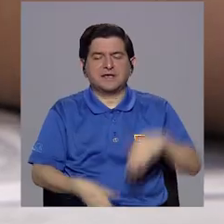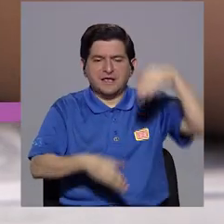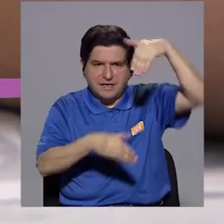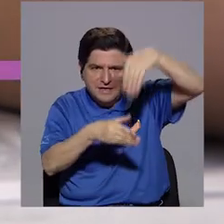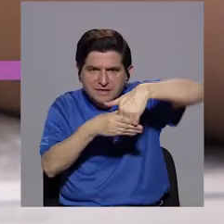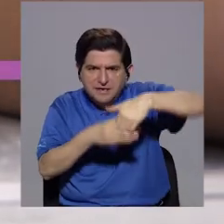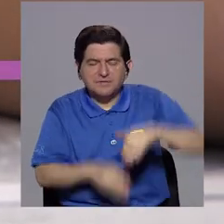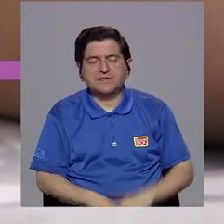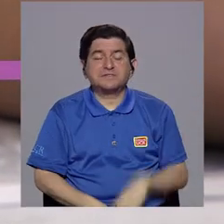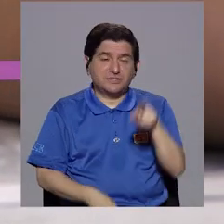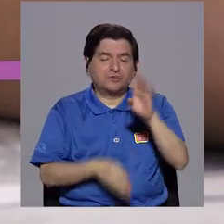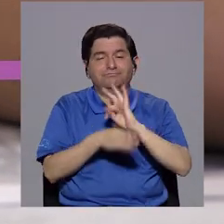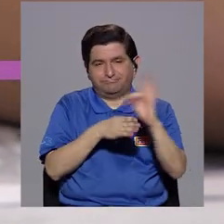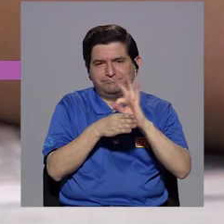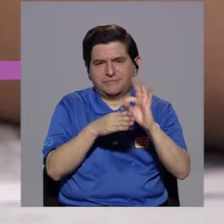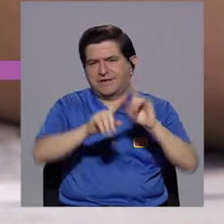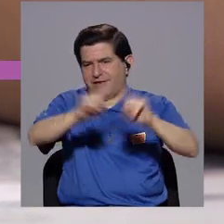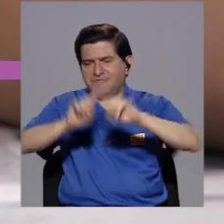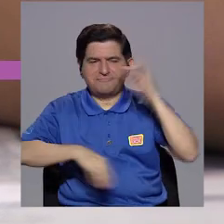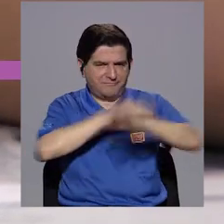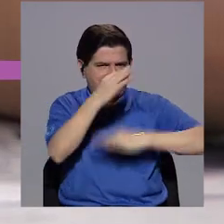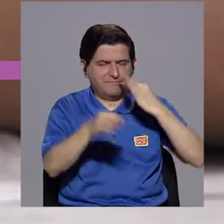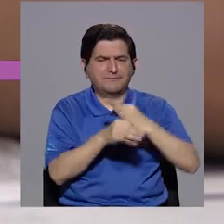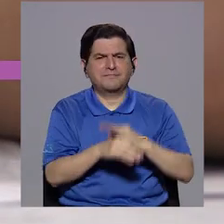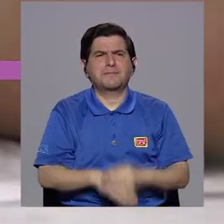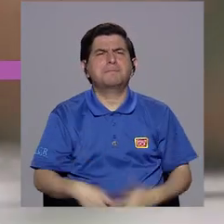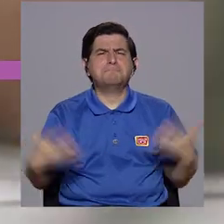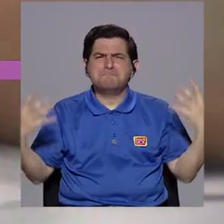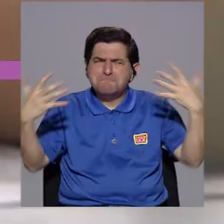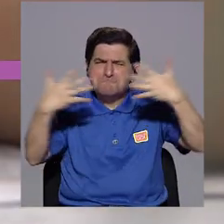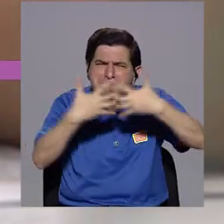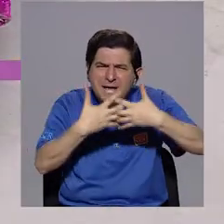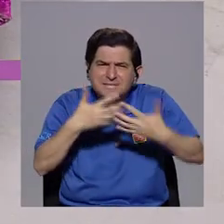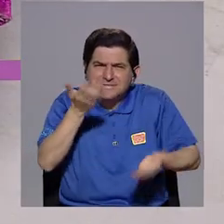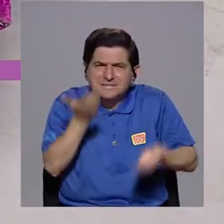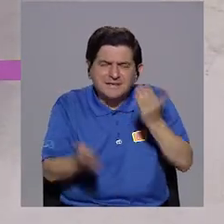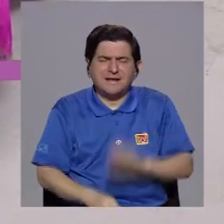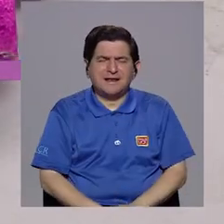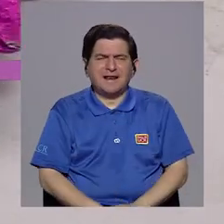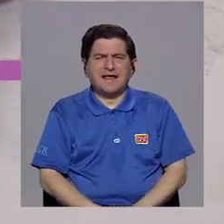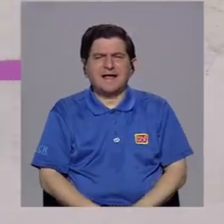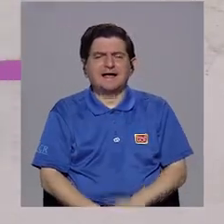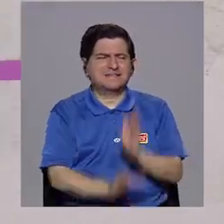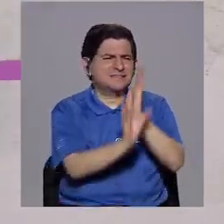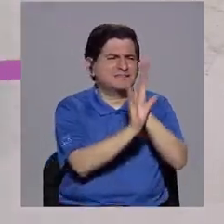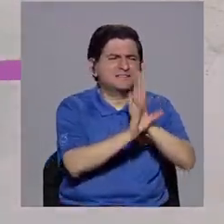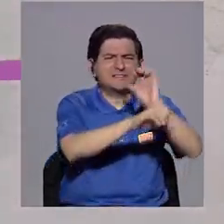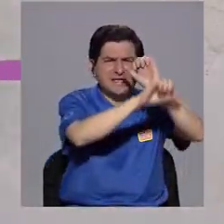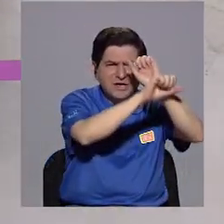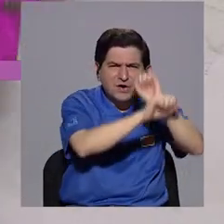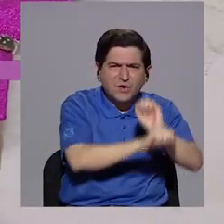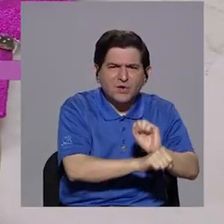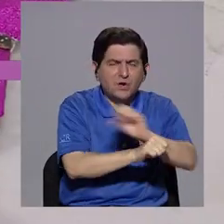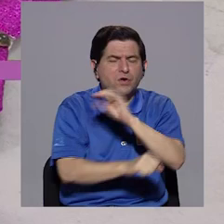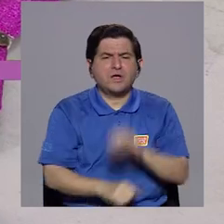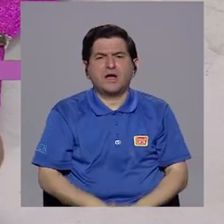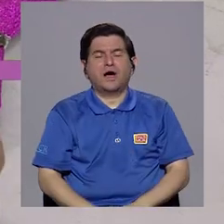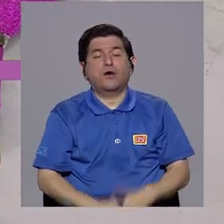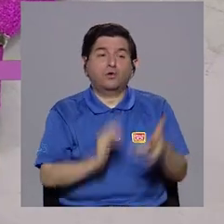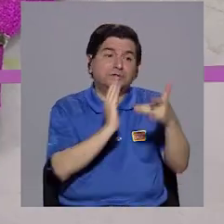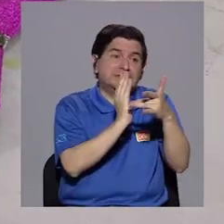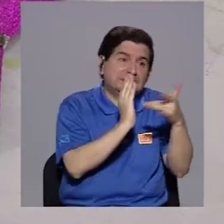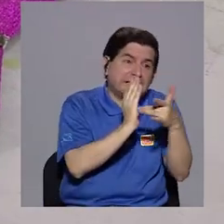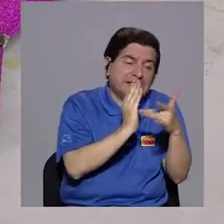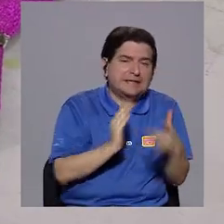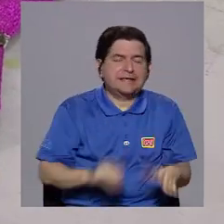cuestiones terapéuticas, valga la redundancia. Uh-huh. Vendría a ser como una mezcla entre la psicología tradicional o las técnicas